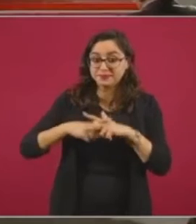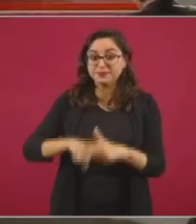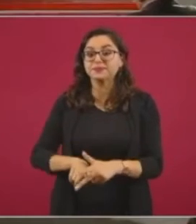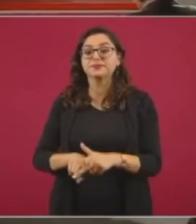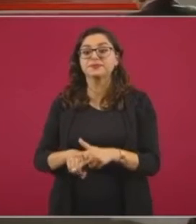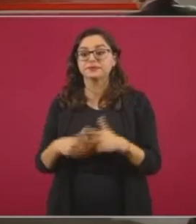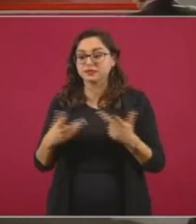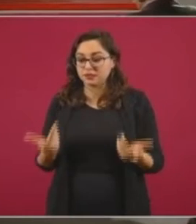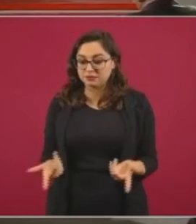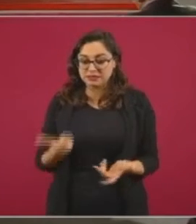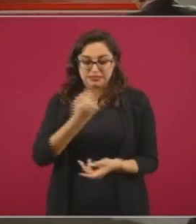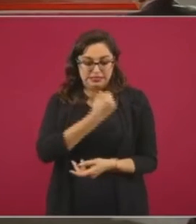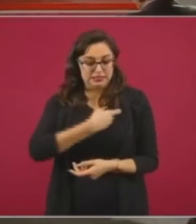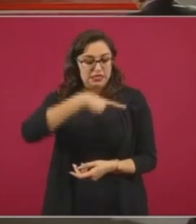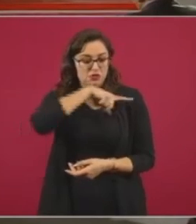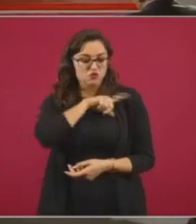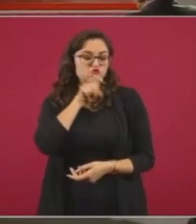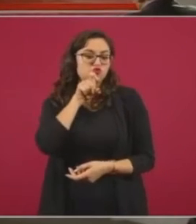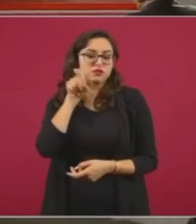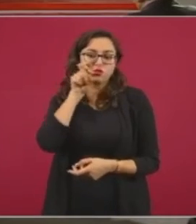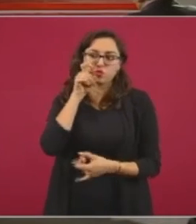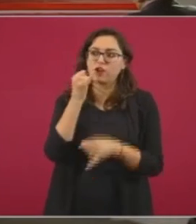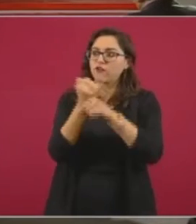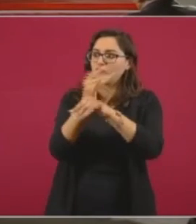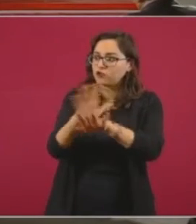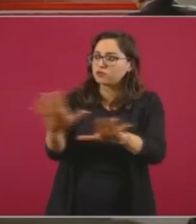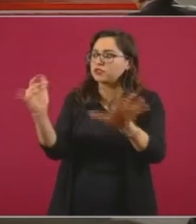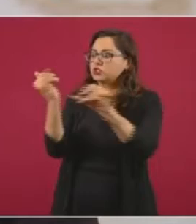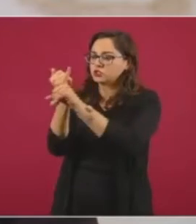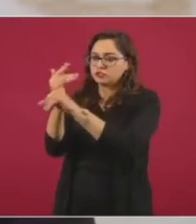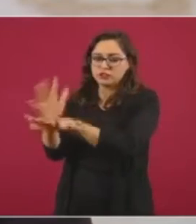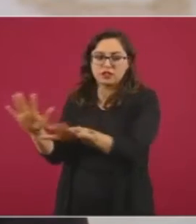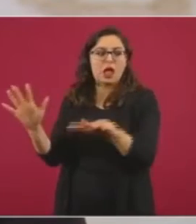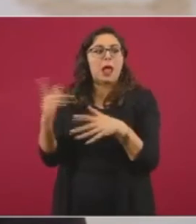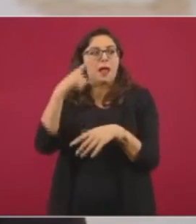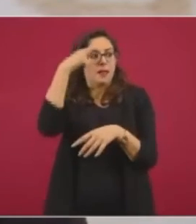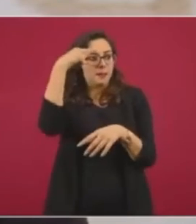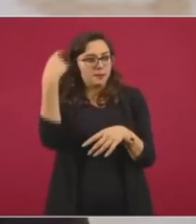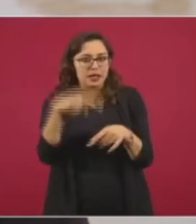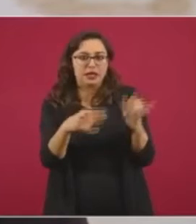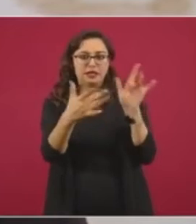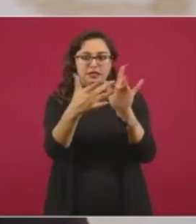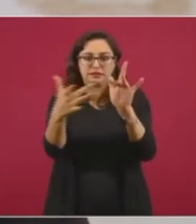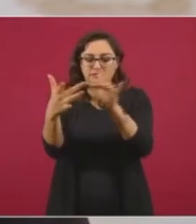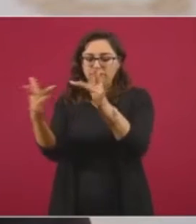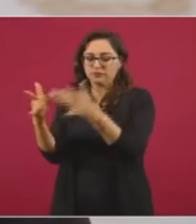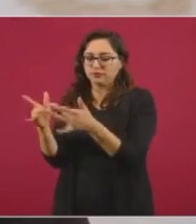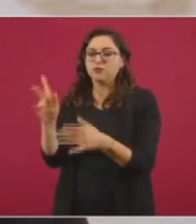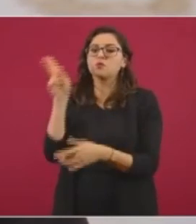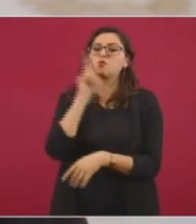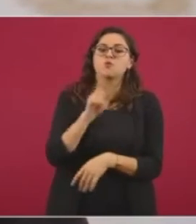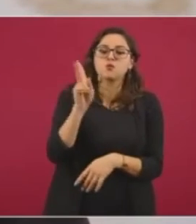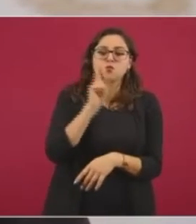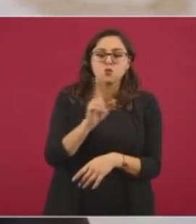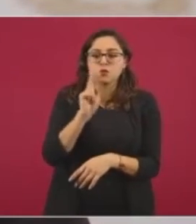salud sexual que nos permita tener un acceso a esta vinculación de pruebas y tratamiento efectivo. Si